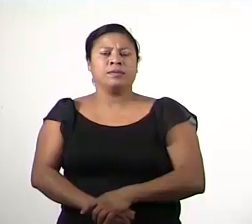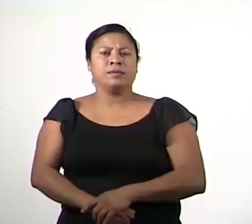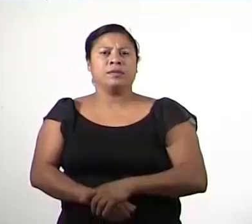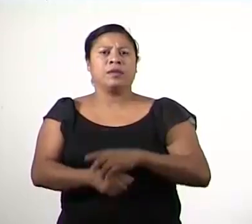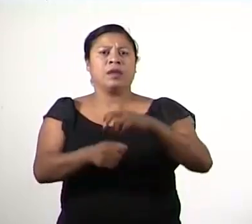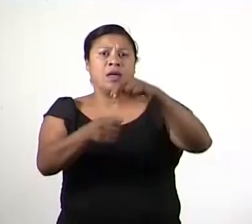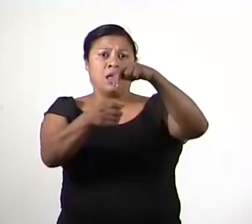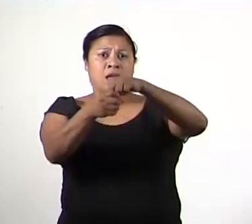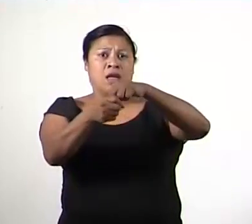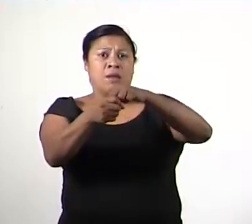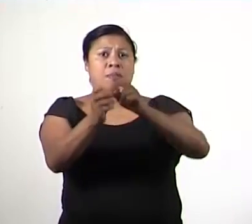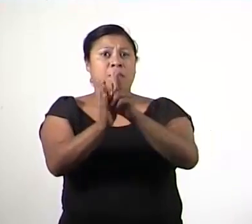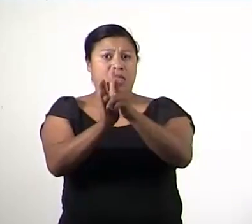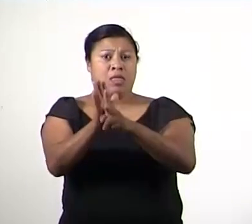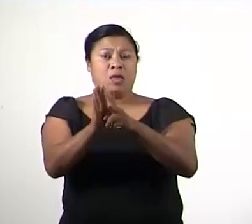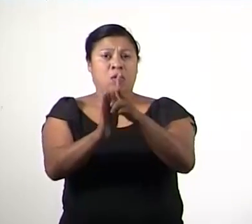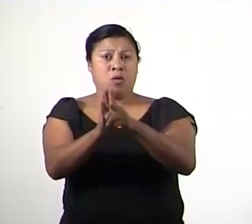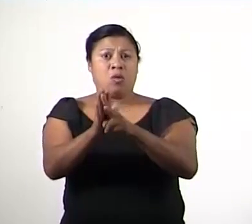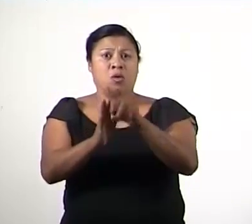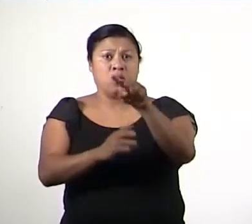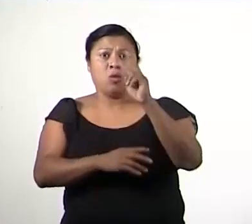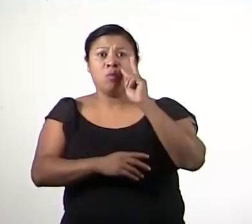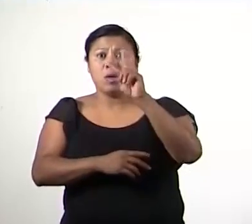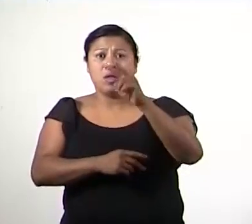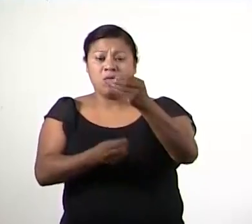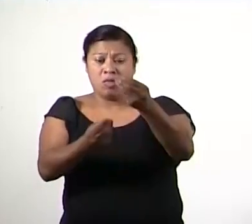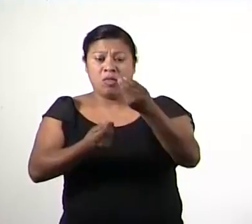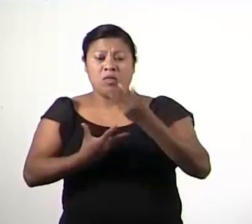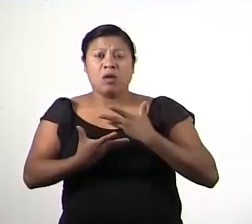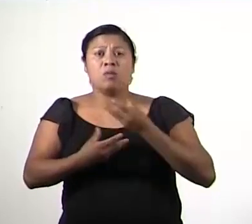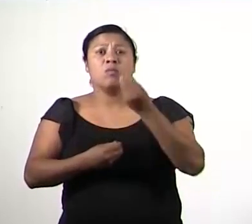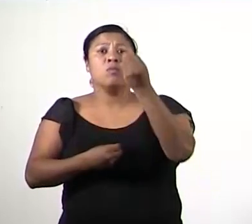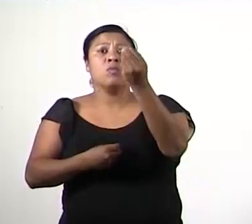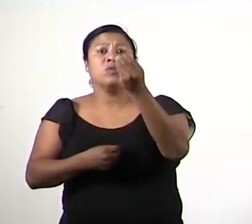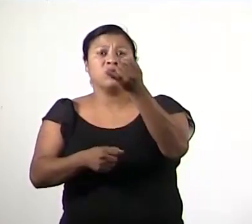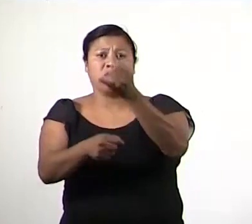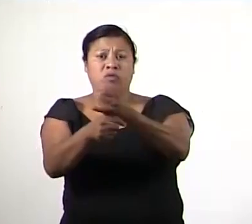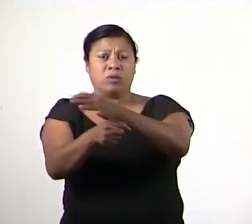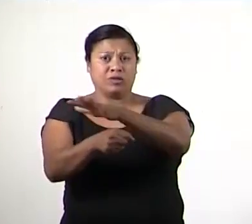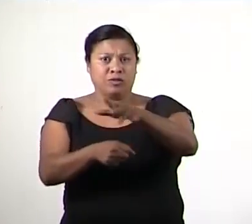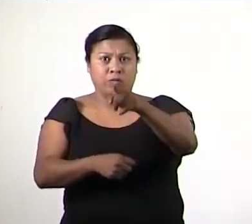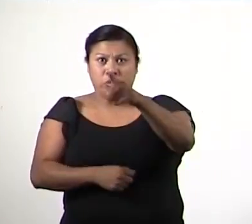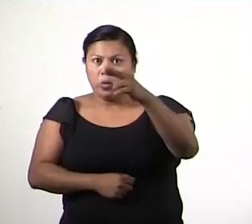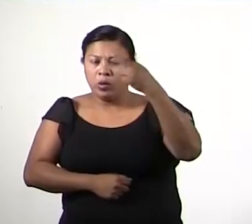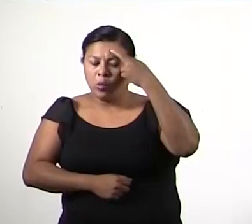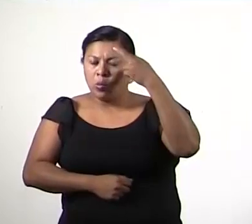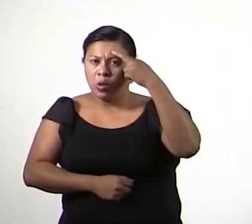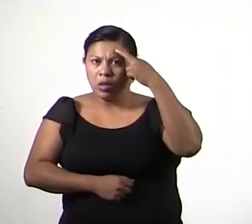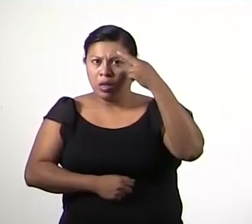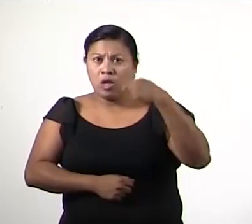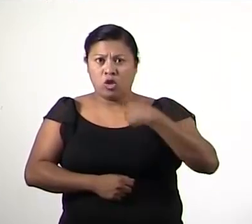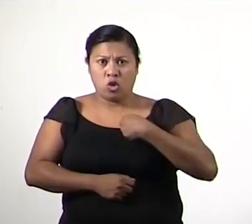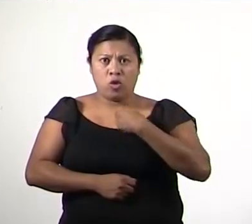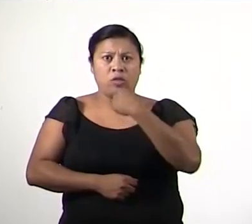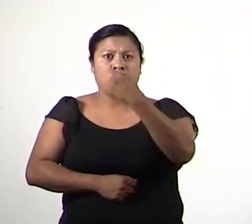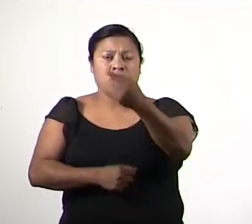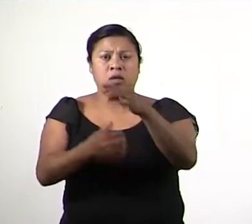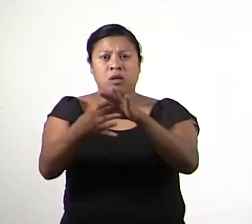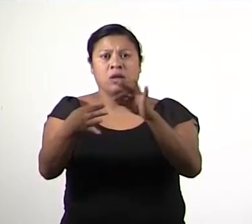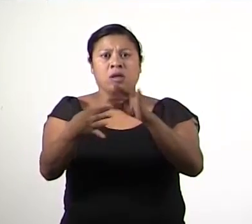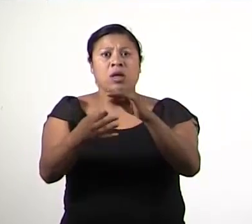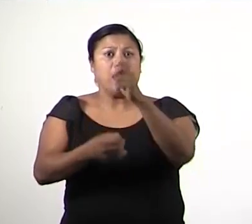En el video nos dieron mucha información. Acuérdate que yo te comenté de